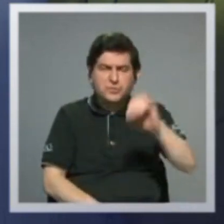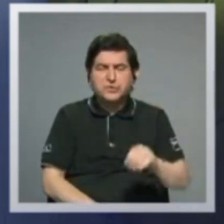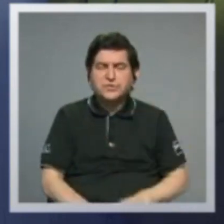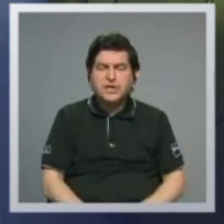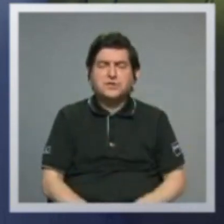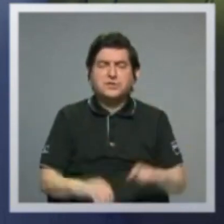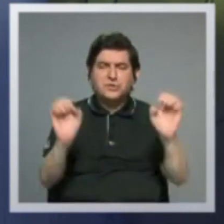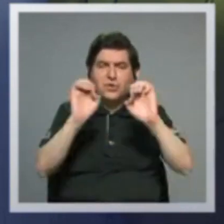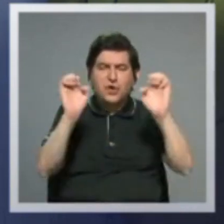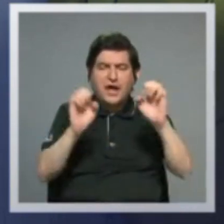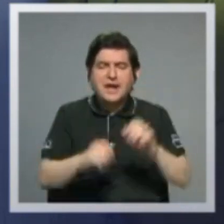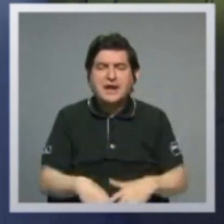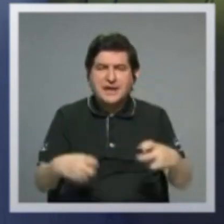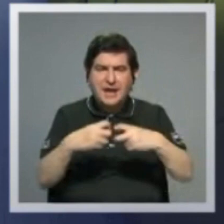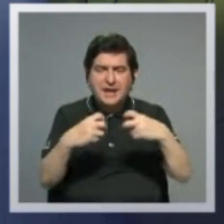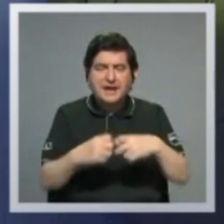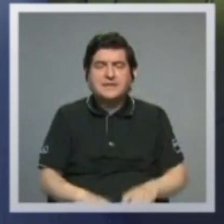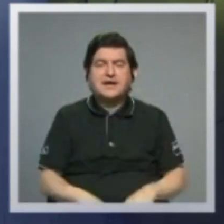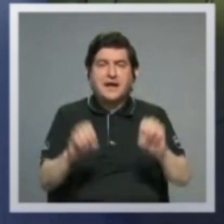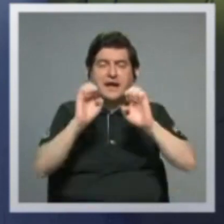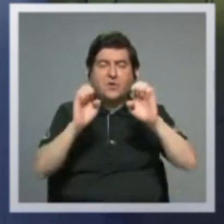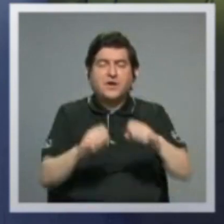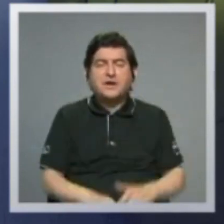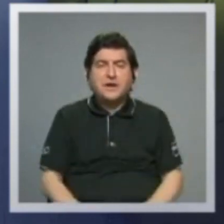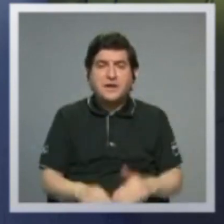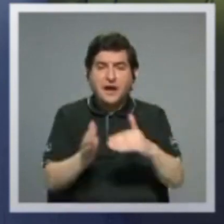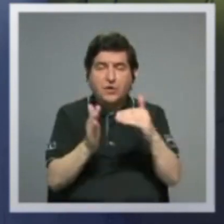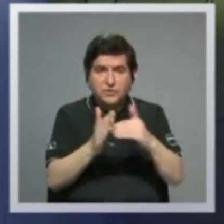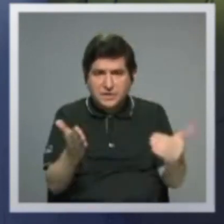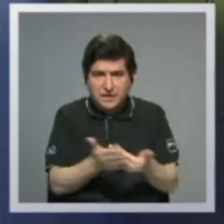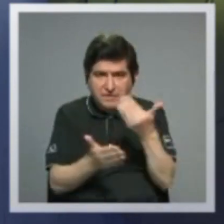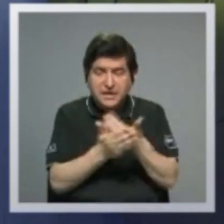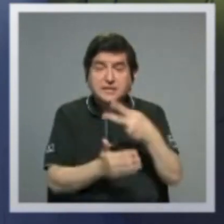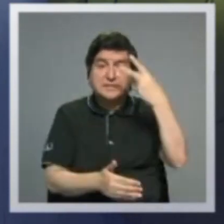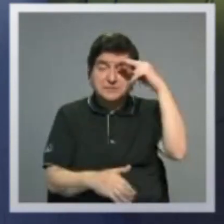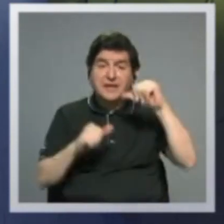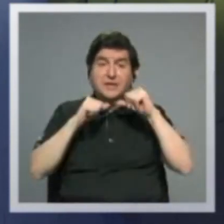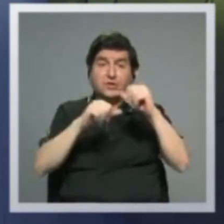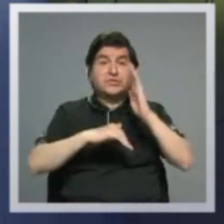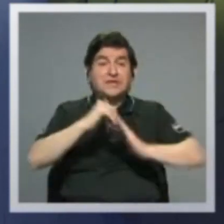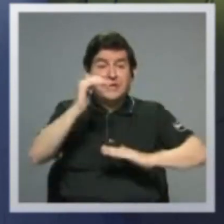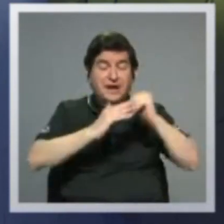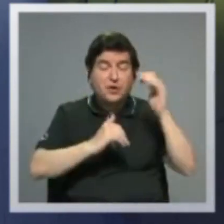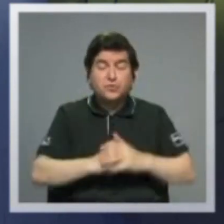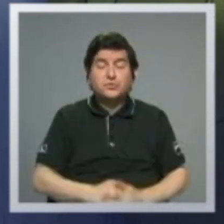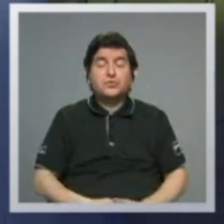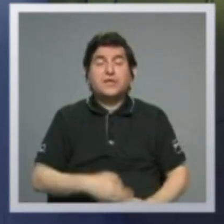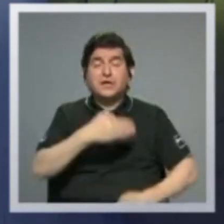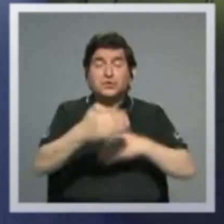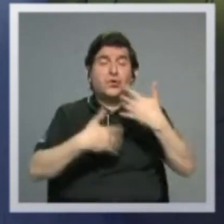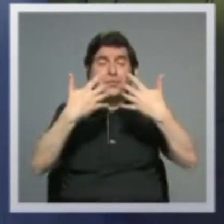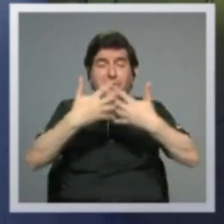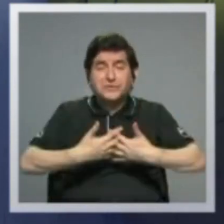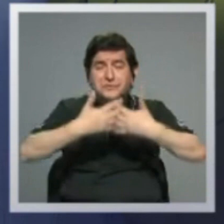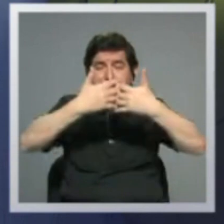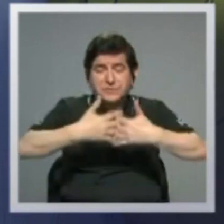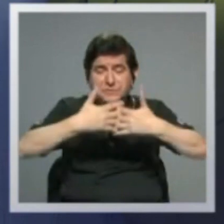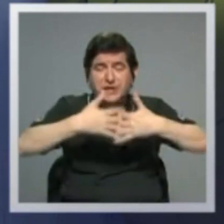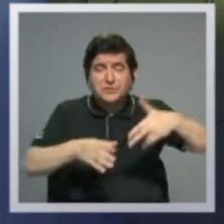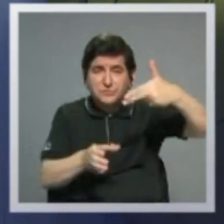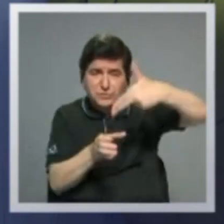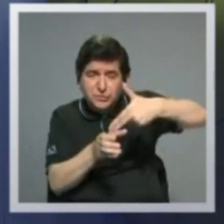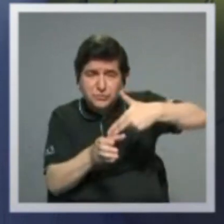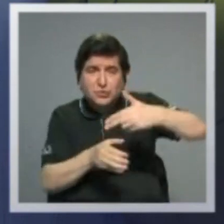con energías renovables, cuando México pues sabemos que anda todavía construyendo refinerías, cuando estamos viendo que